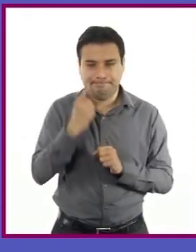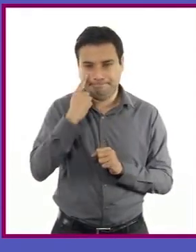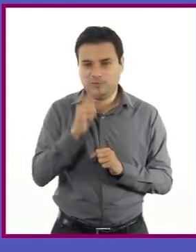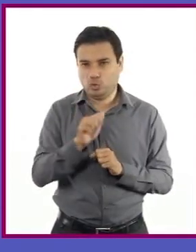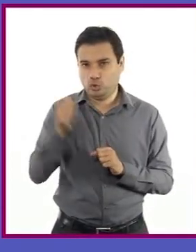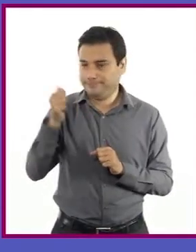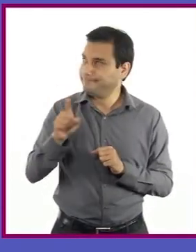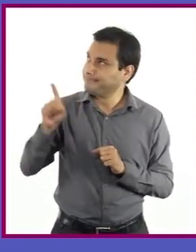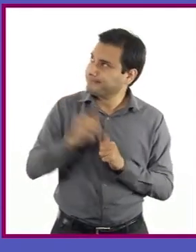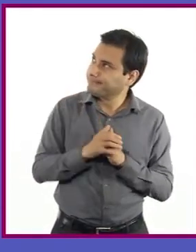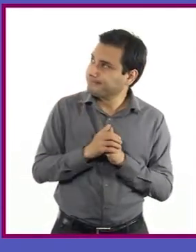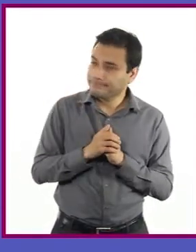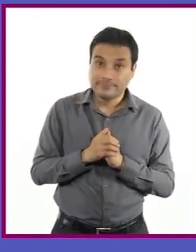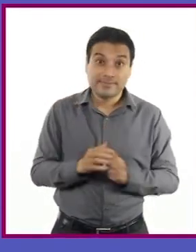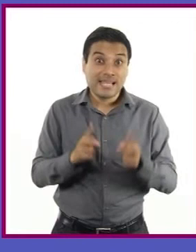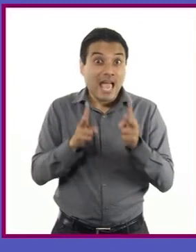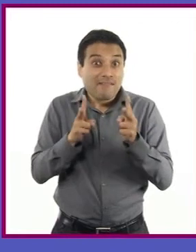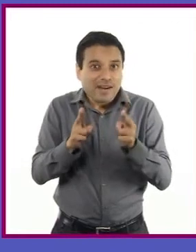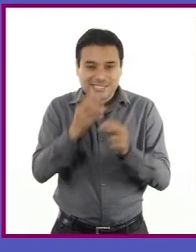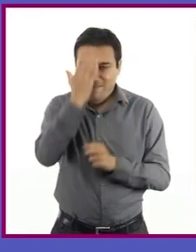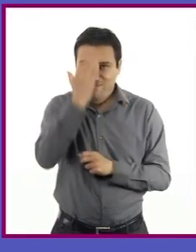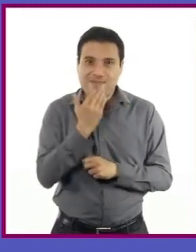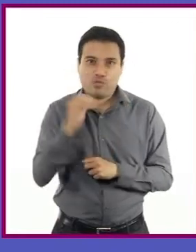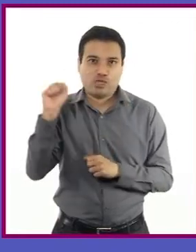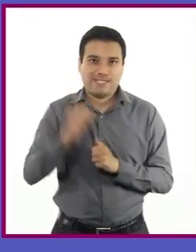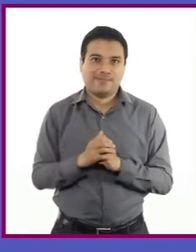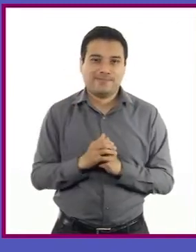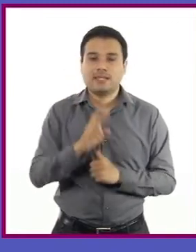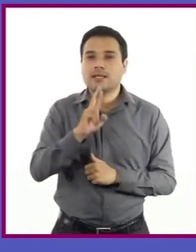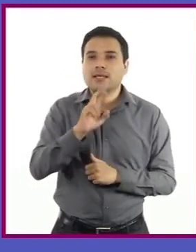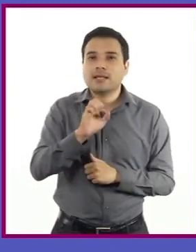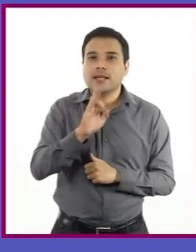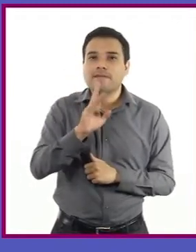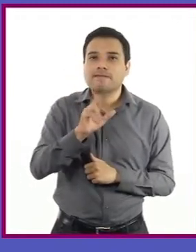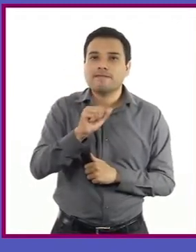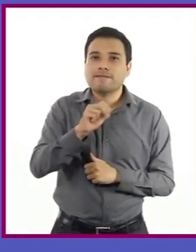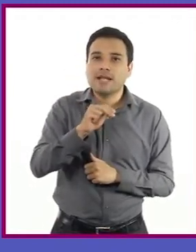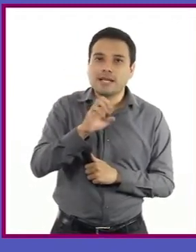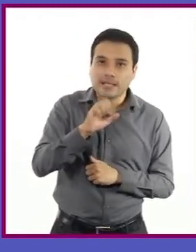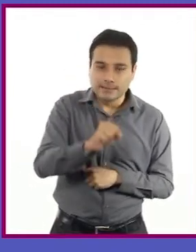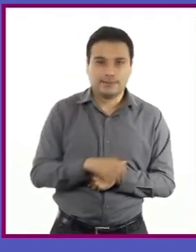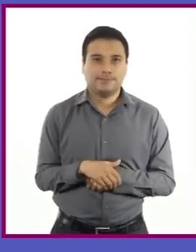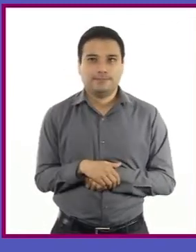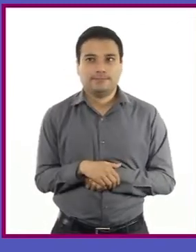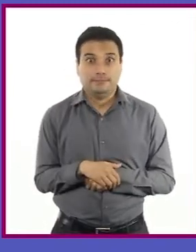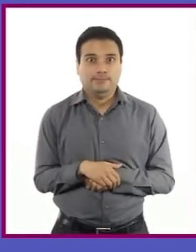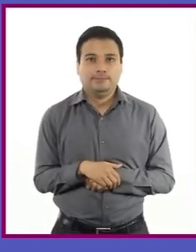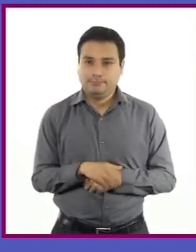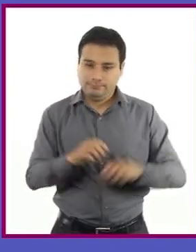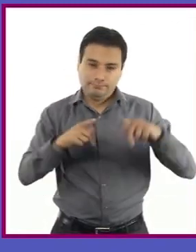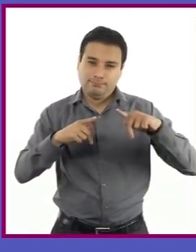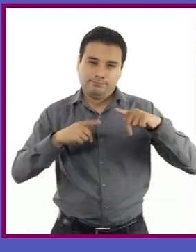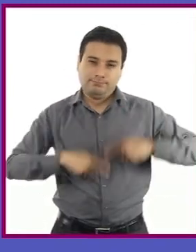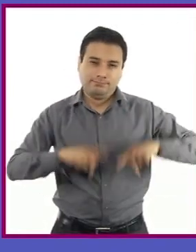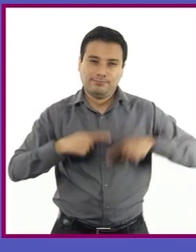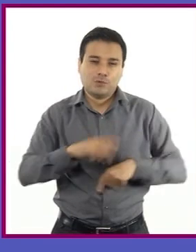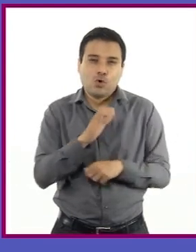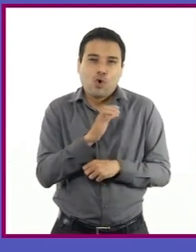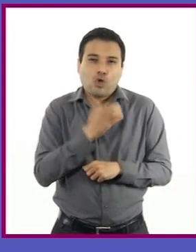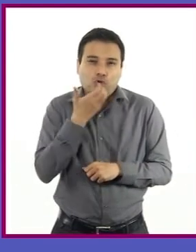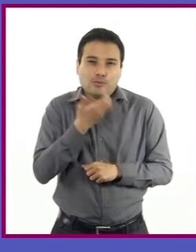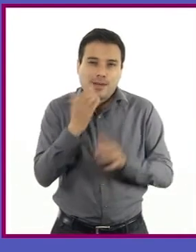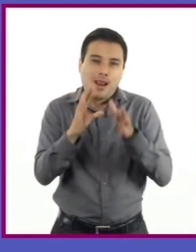vean. Frases célebres, refranes, cuyo valor a la sabiduría popular es